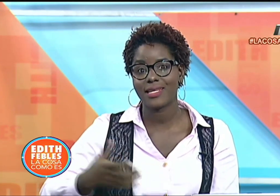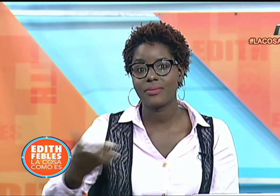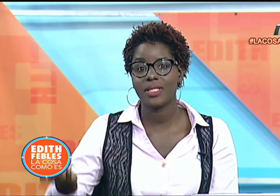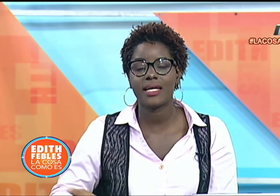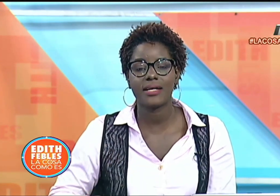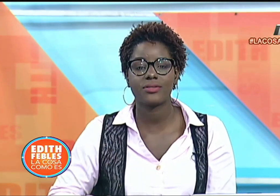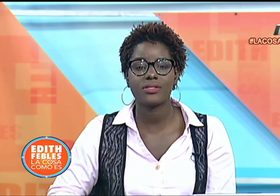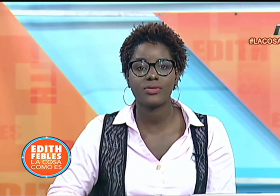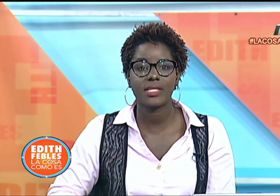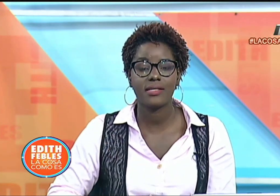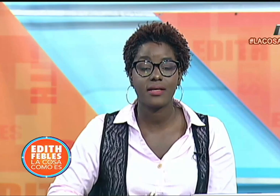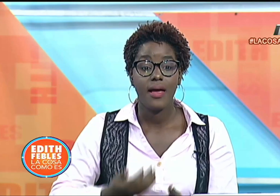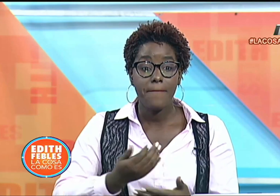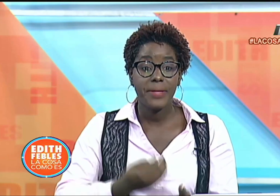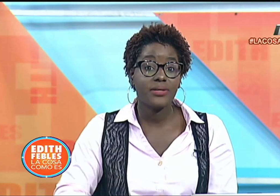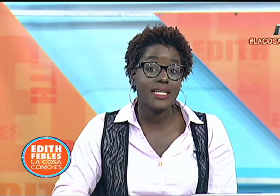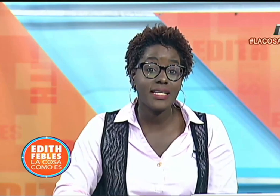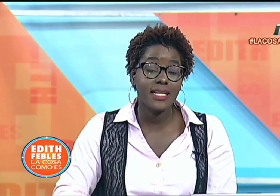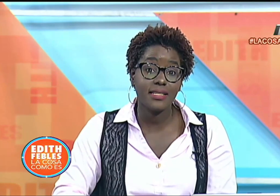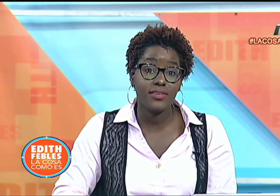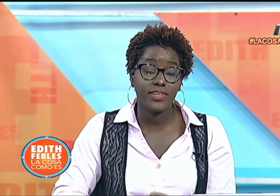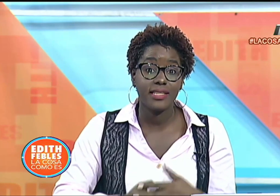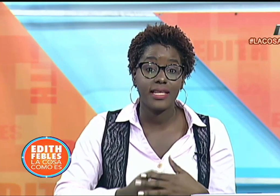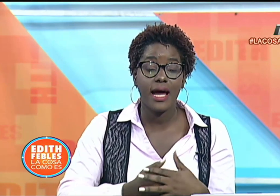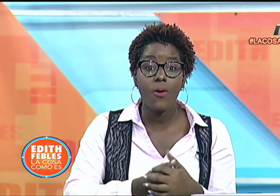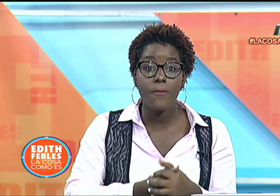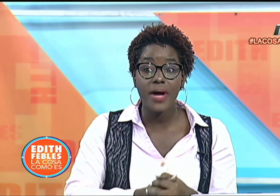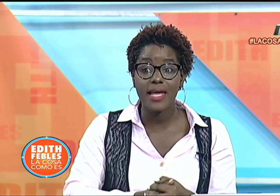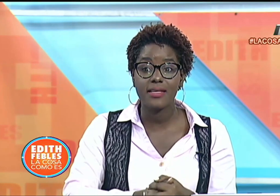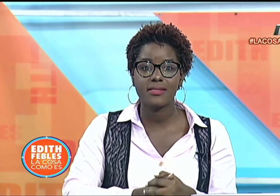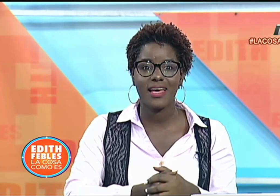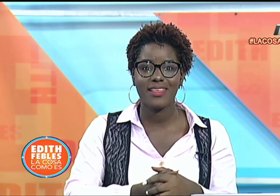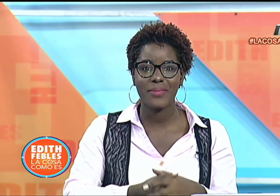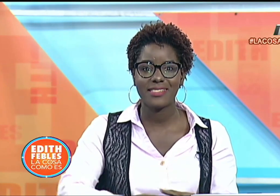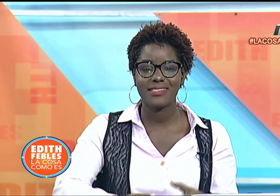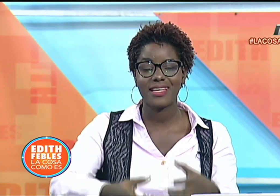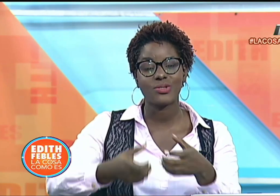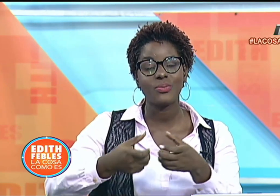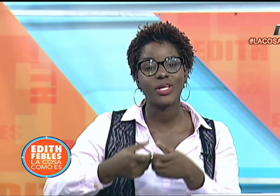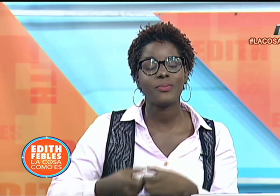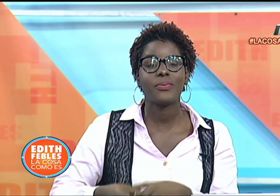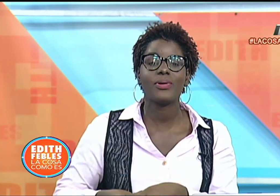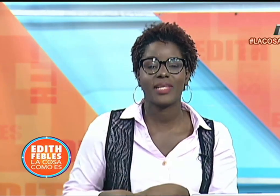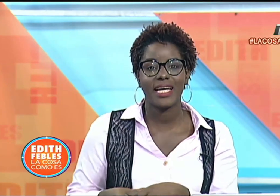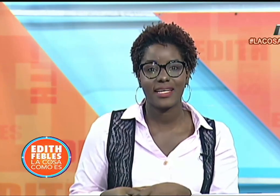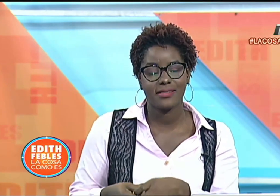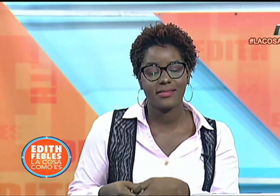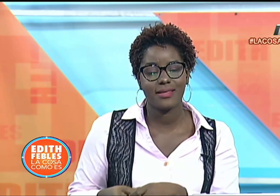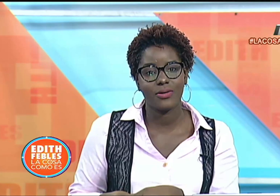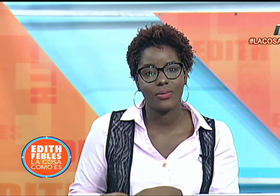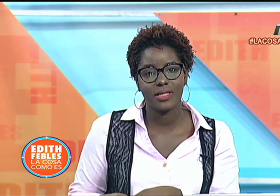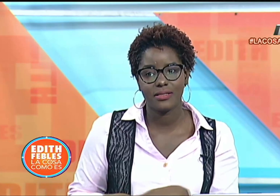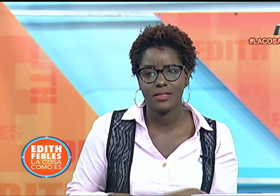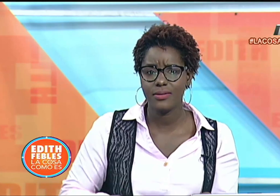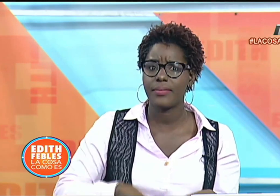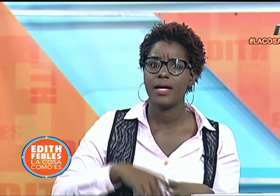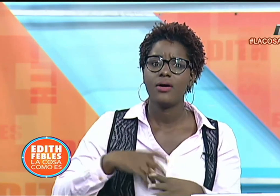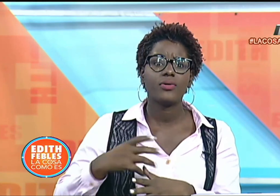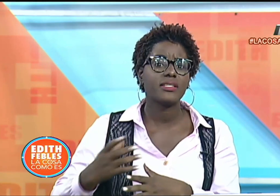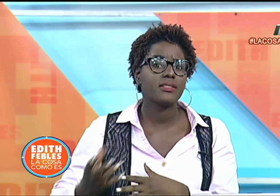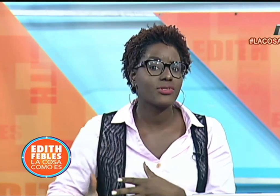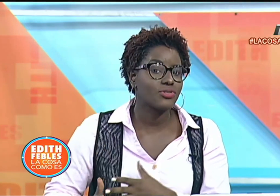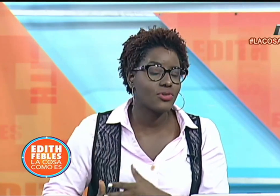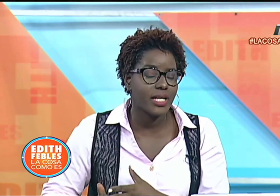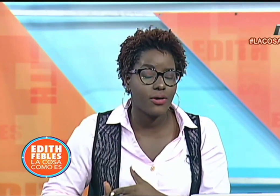las reivindicaciones sociales, pero tiene que hacer frente a un país que además está sumido por lo de la crisis del COVID-19,